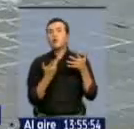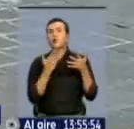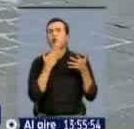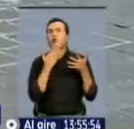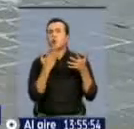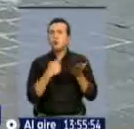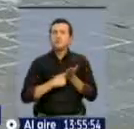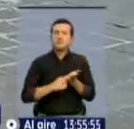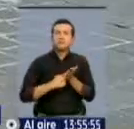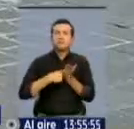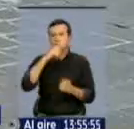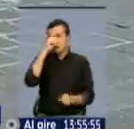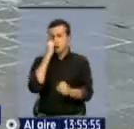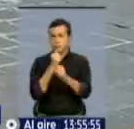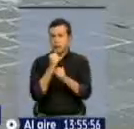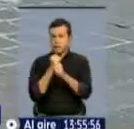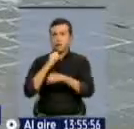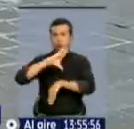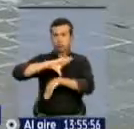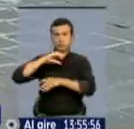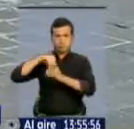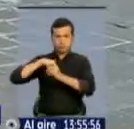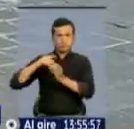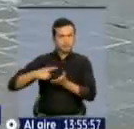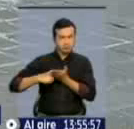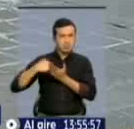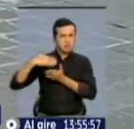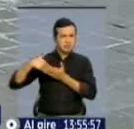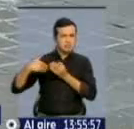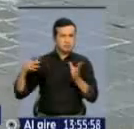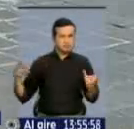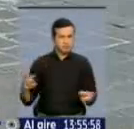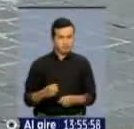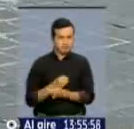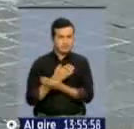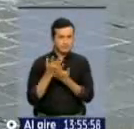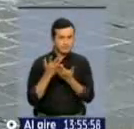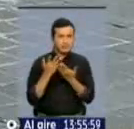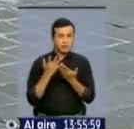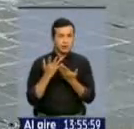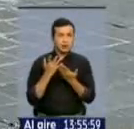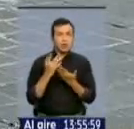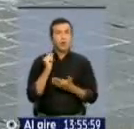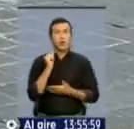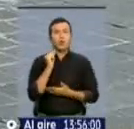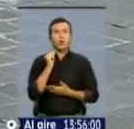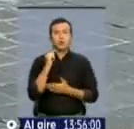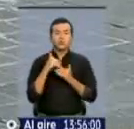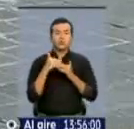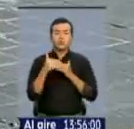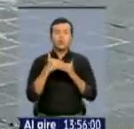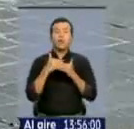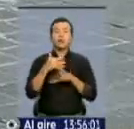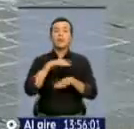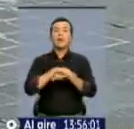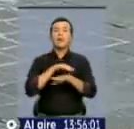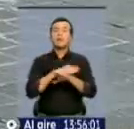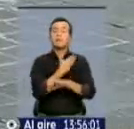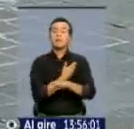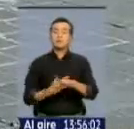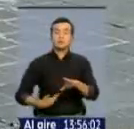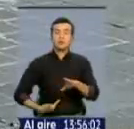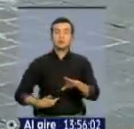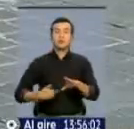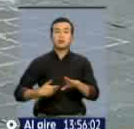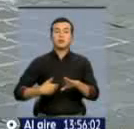conclusiones de esta reunión de trabajo que se ha llevado a cabo acá en el Palacio de Gobierno. Contarles nada más que en el transcurso de esta tarde el presidente de la